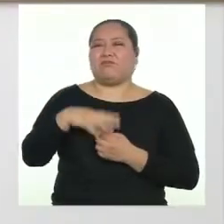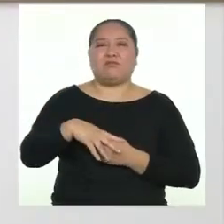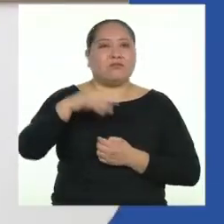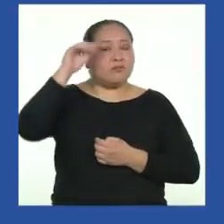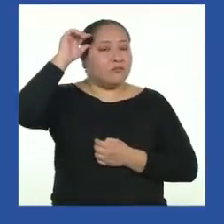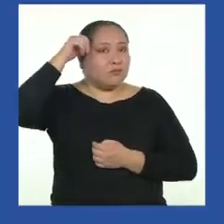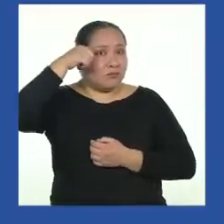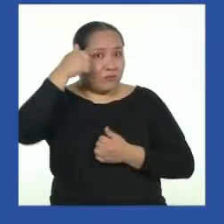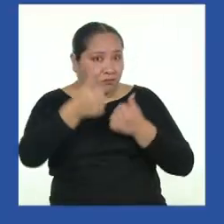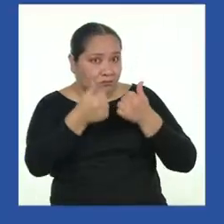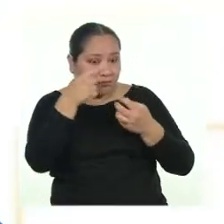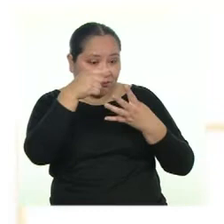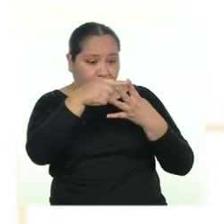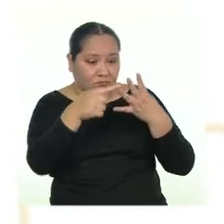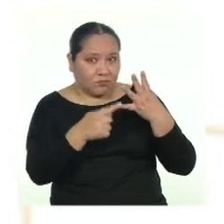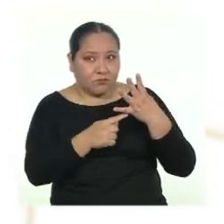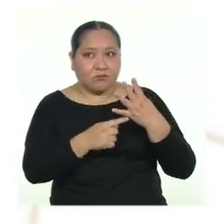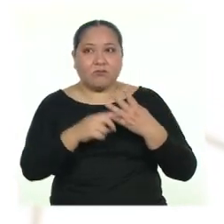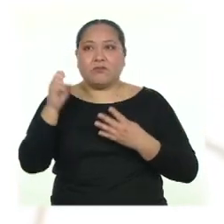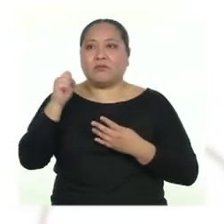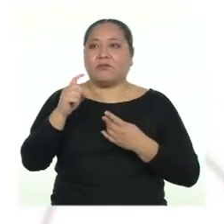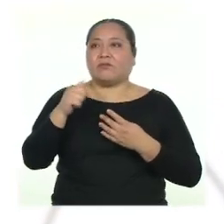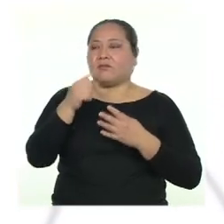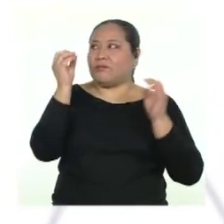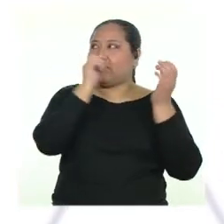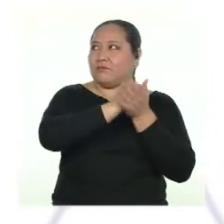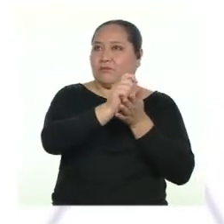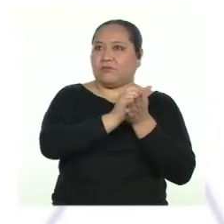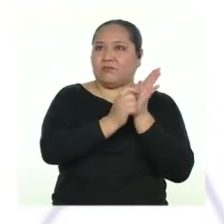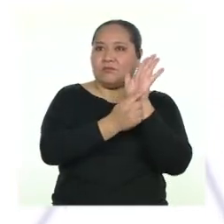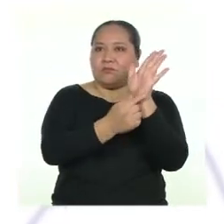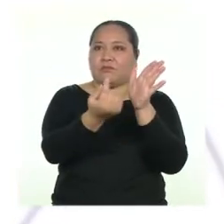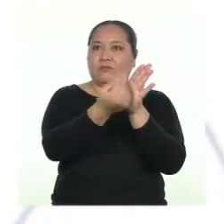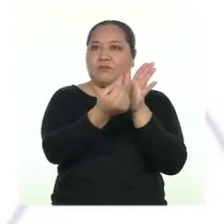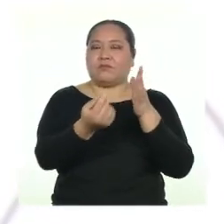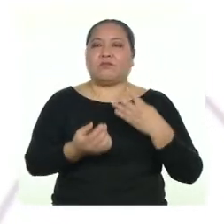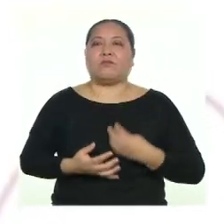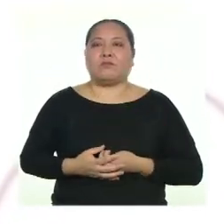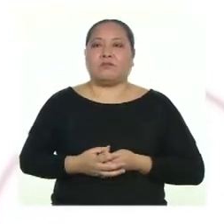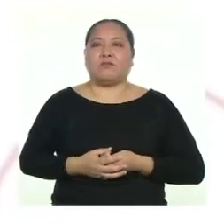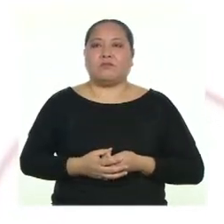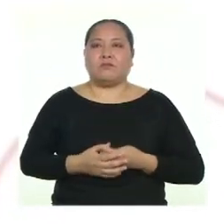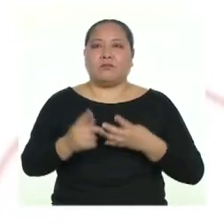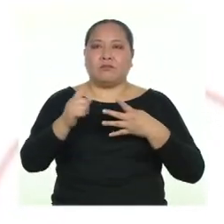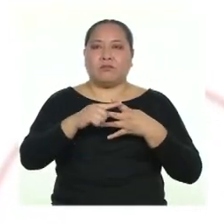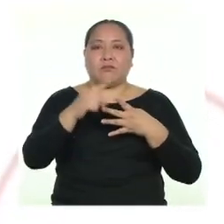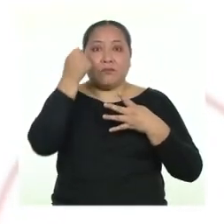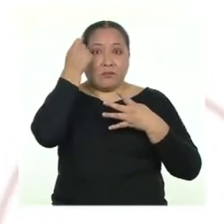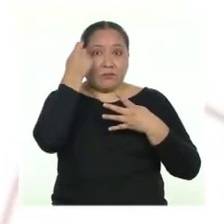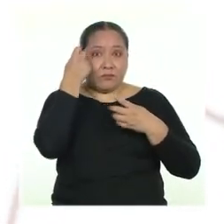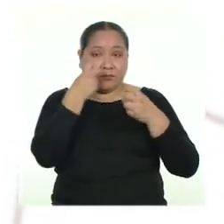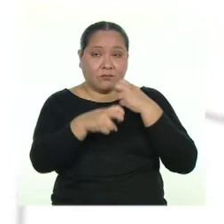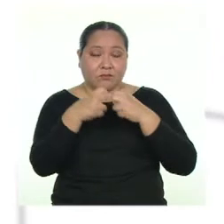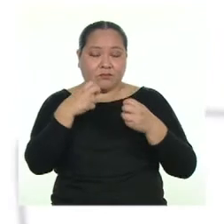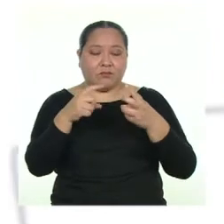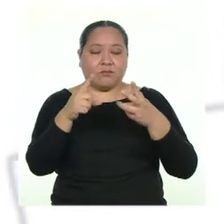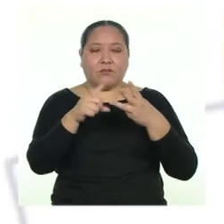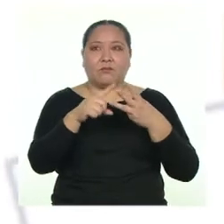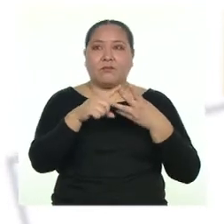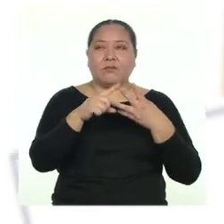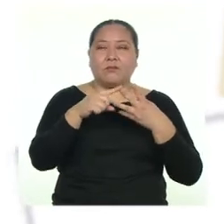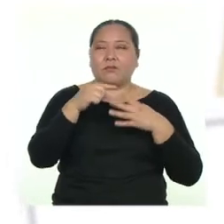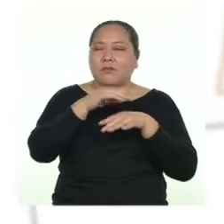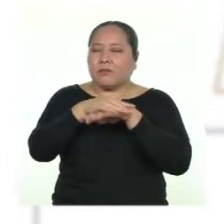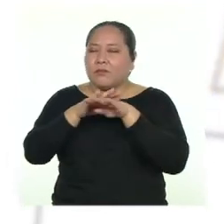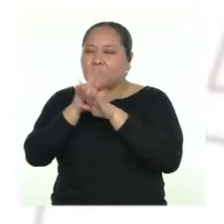¿Recuerdas cuáles son? Sí, acá los tengo anotados en mi portafolio. Comprender el problema, concebir un